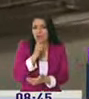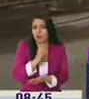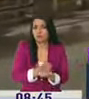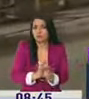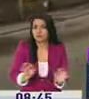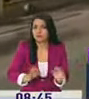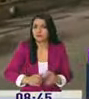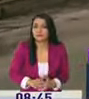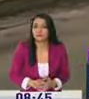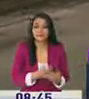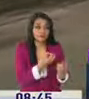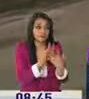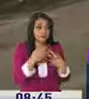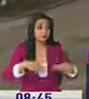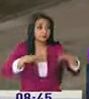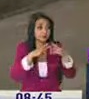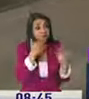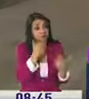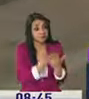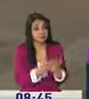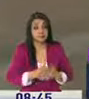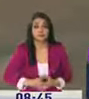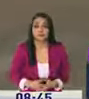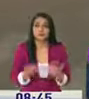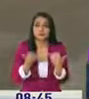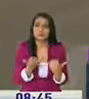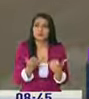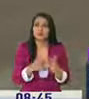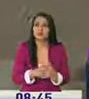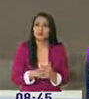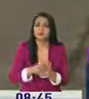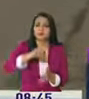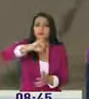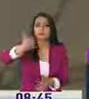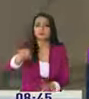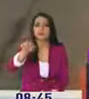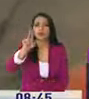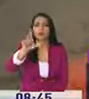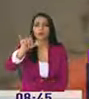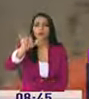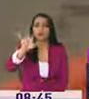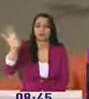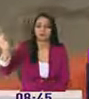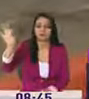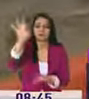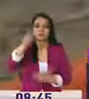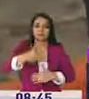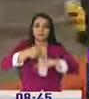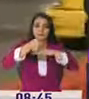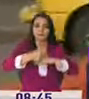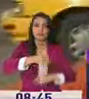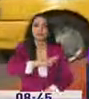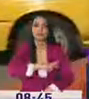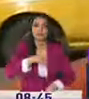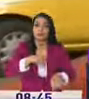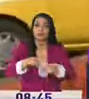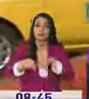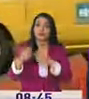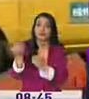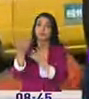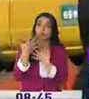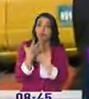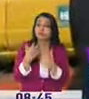caso. Información importante, le agradecemos muchísimo. Ahora vamos a hablar con Julio Puga, quien es el representante de la Agencia Metropolitana de Tránsito, para que nos cuente